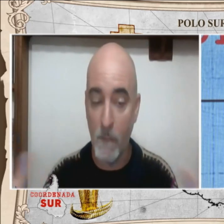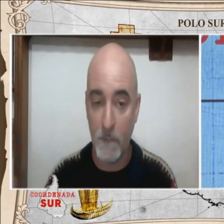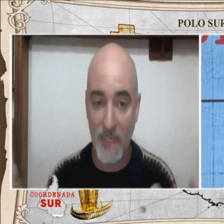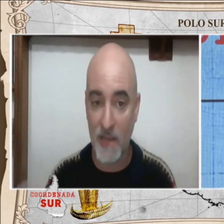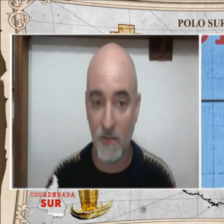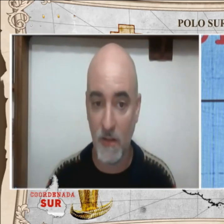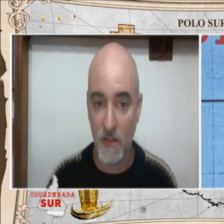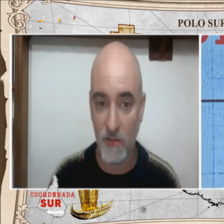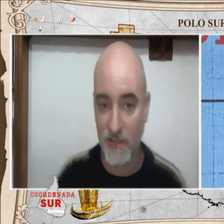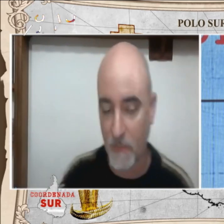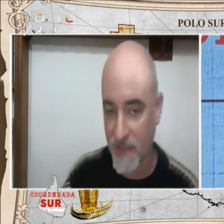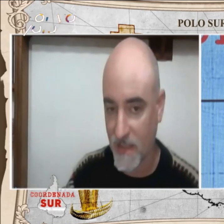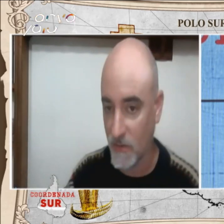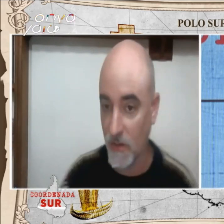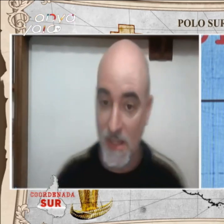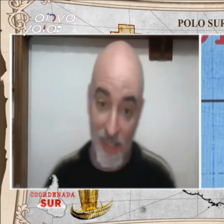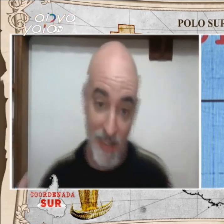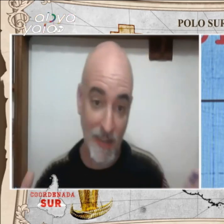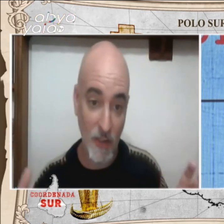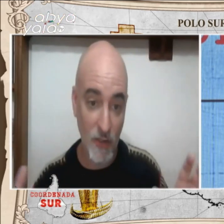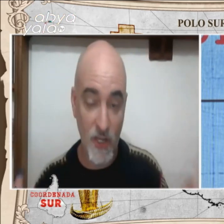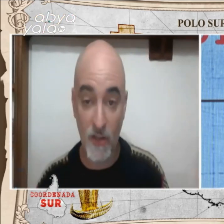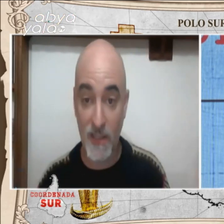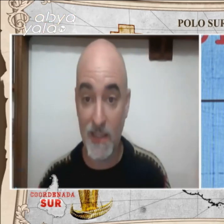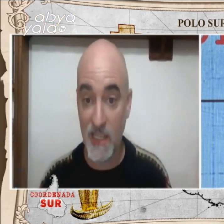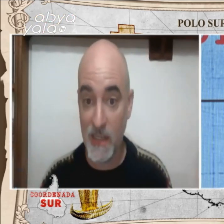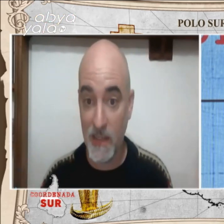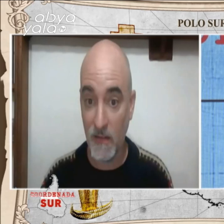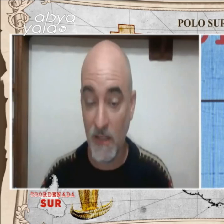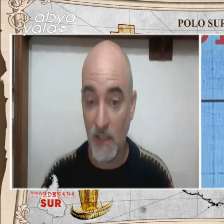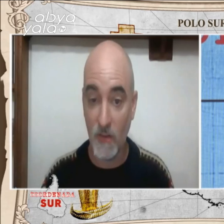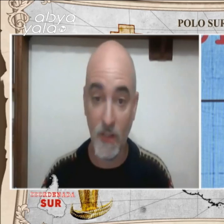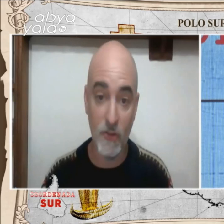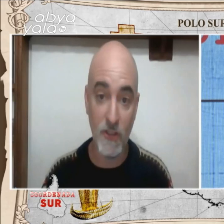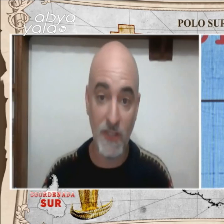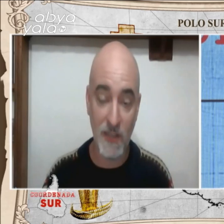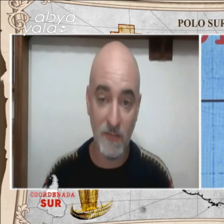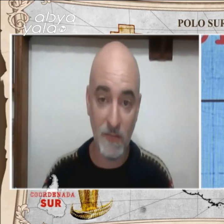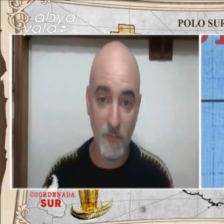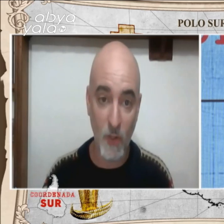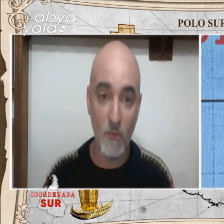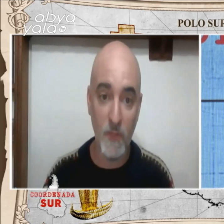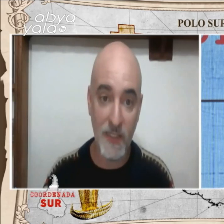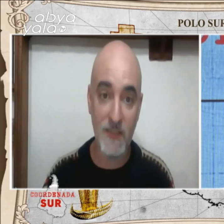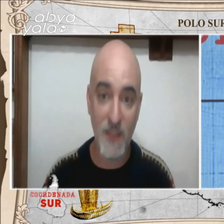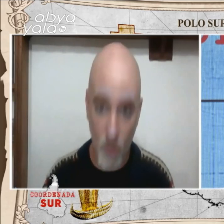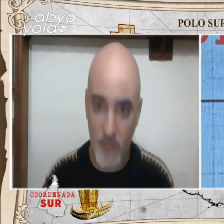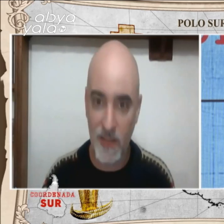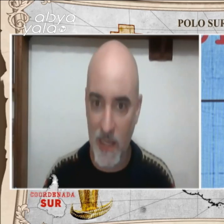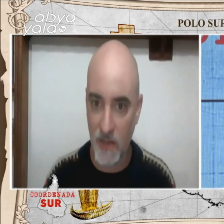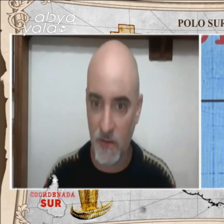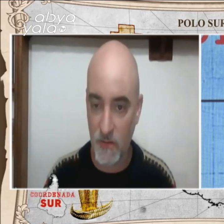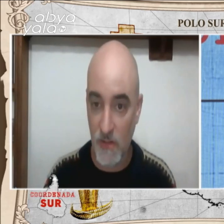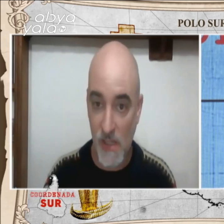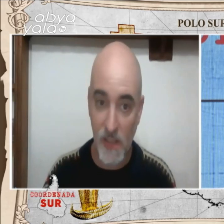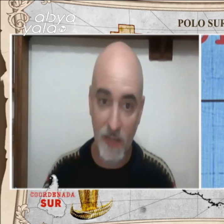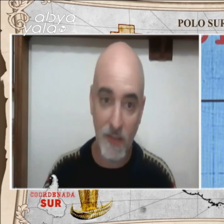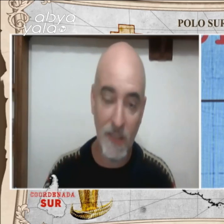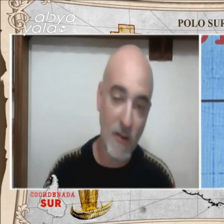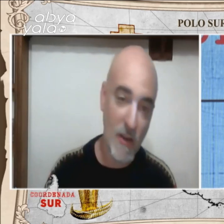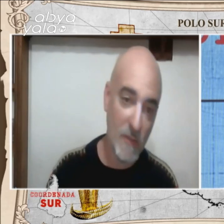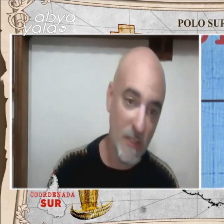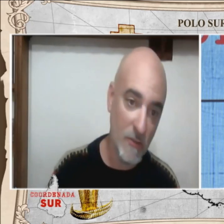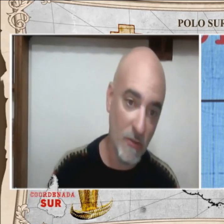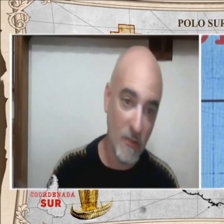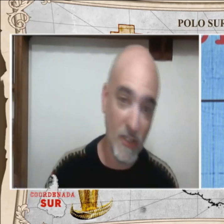ese compilado de lo que nos está pasando. Lo digo desde Chile, cuando se están por cumplir 50 años